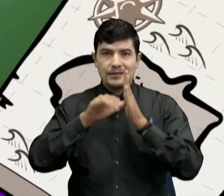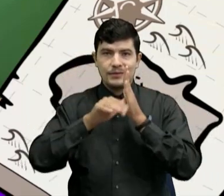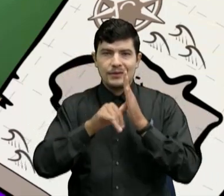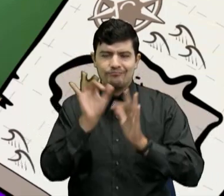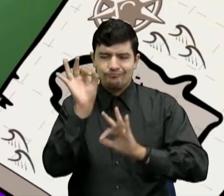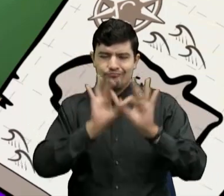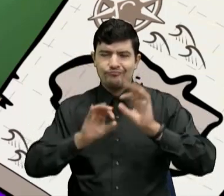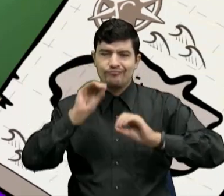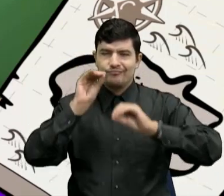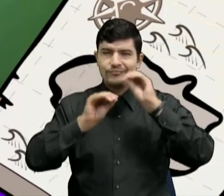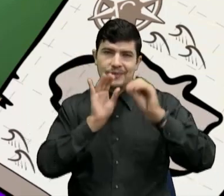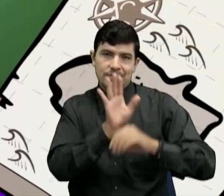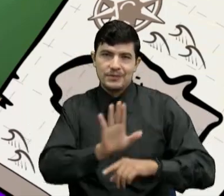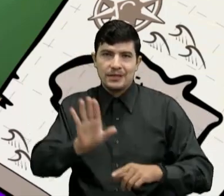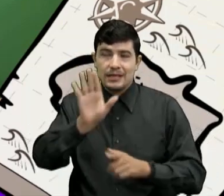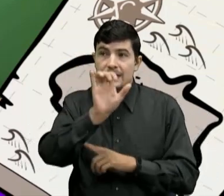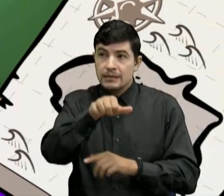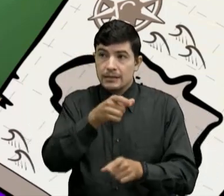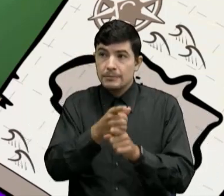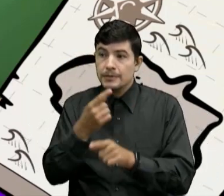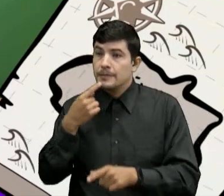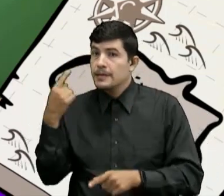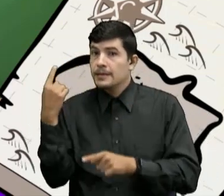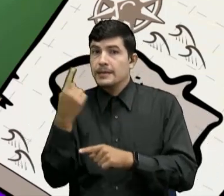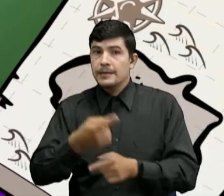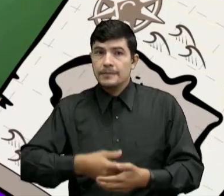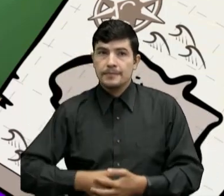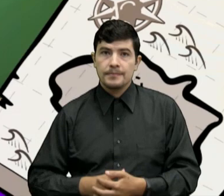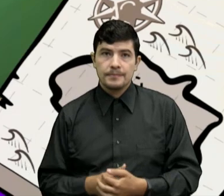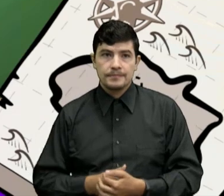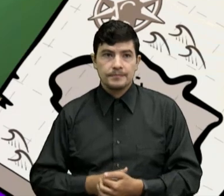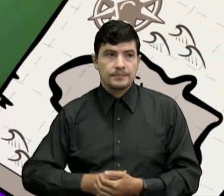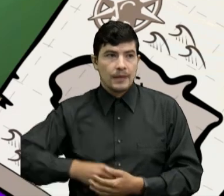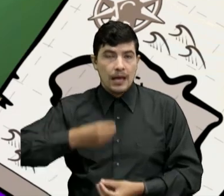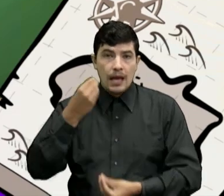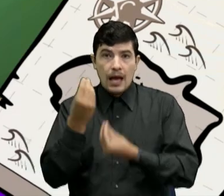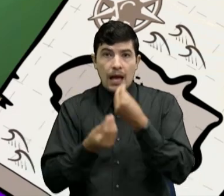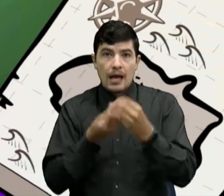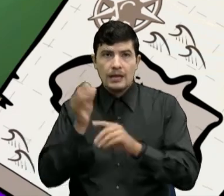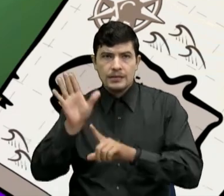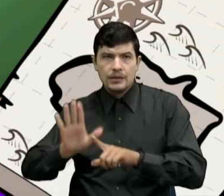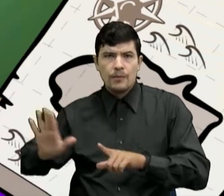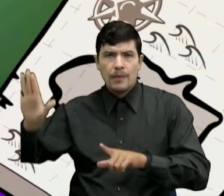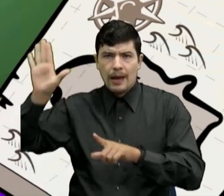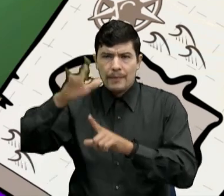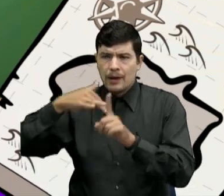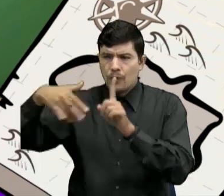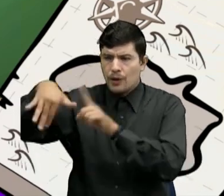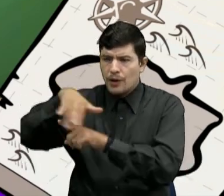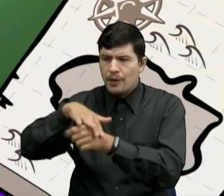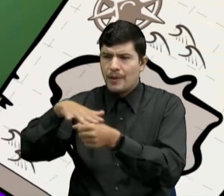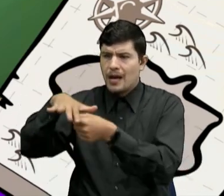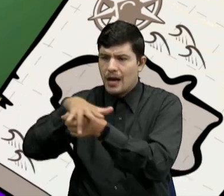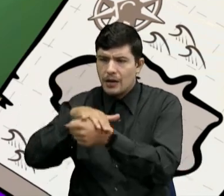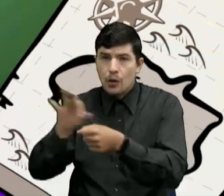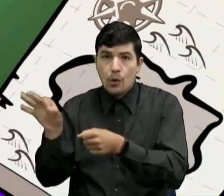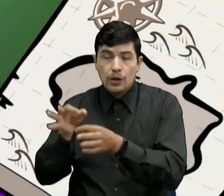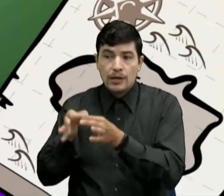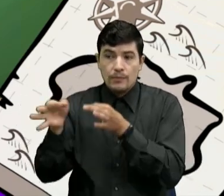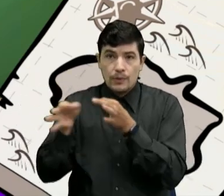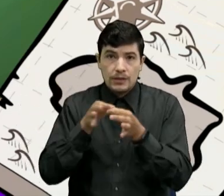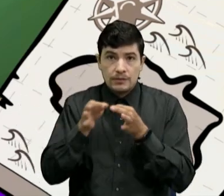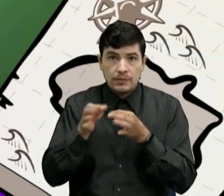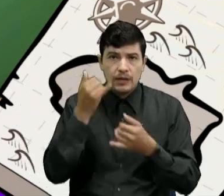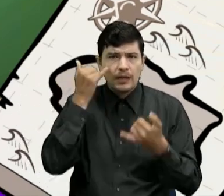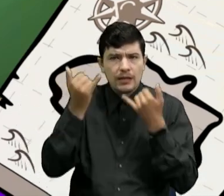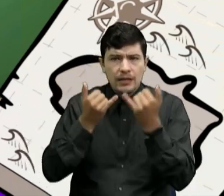para ustedes Dice Elabora un mapa o un plano de tu entorno La vereda, el barrio, el municipio Ubicando